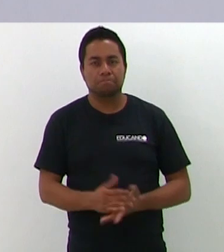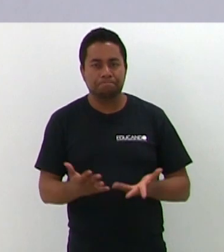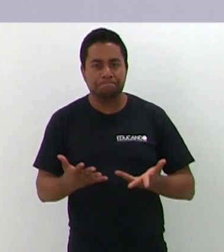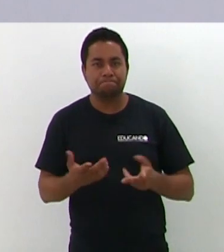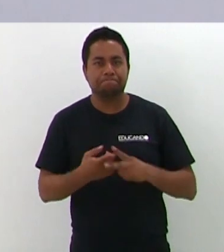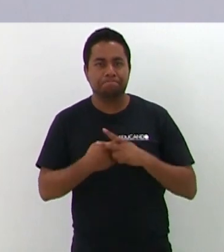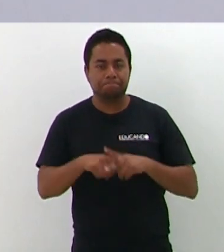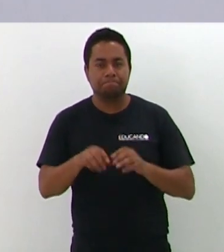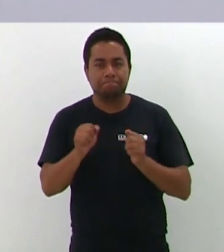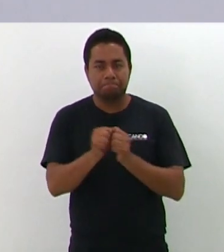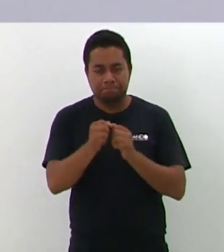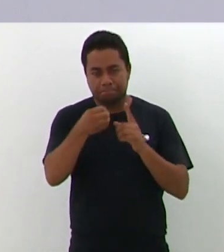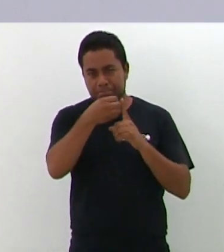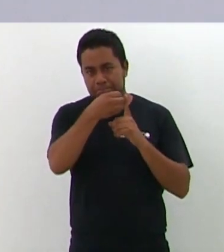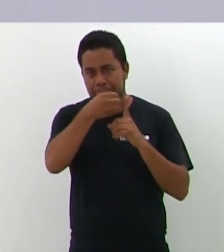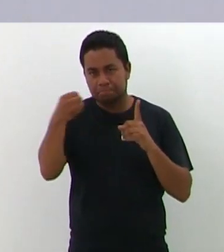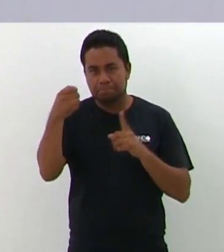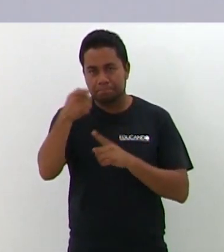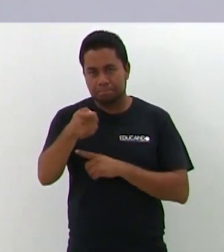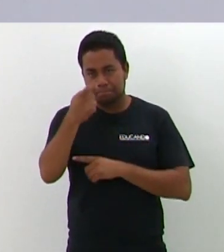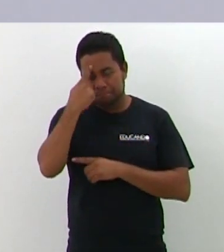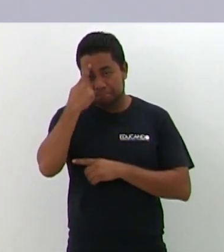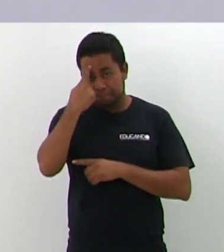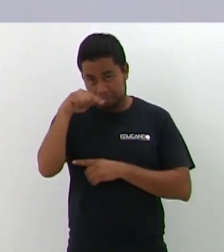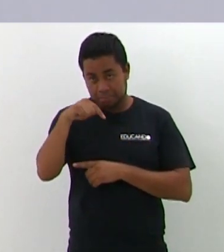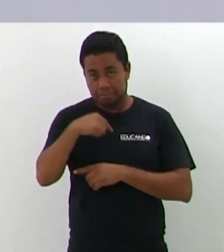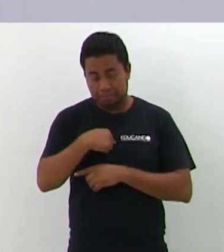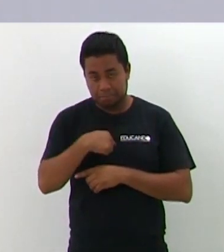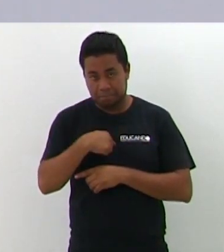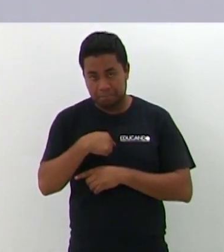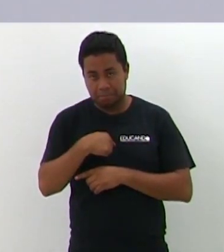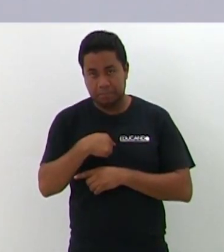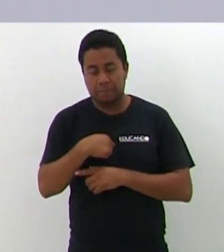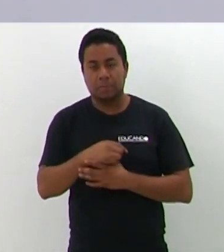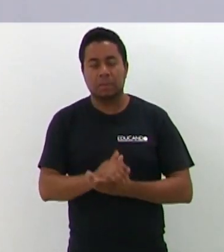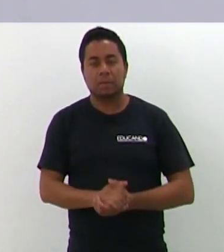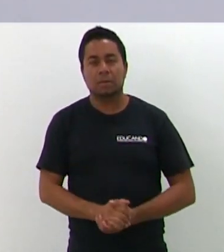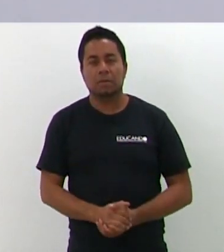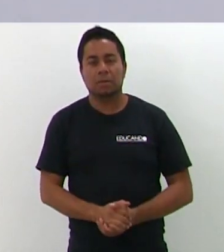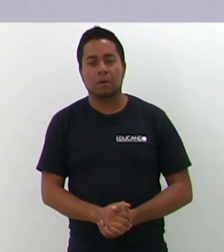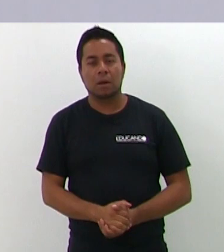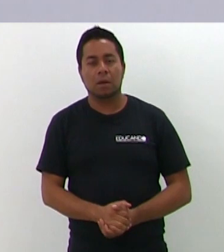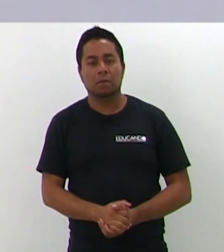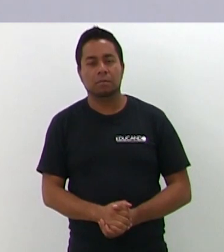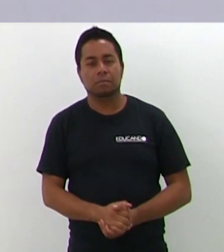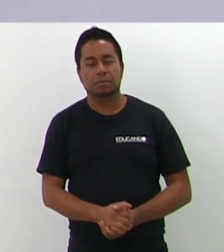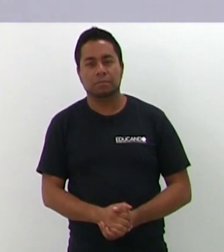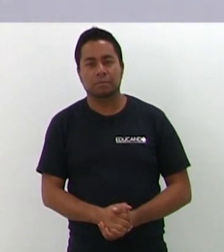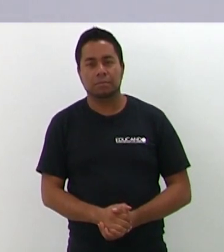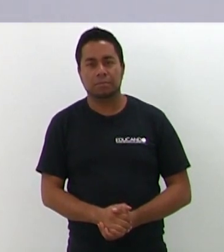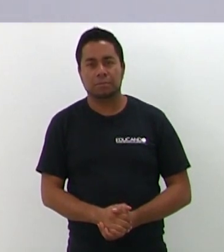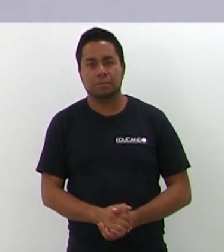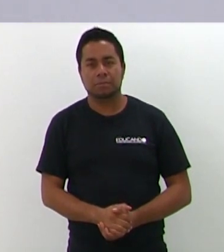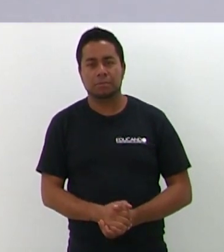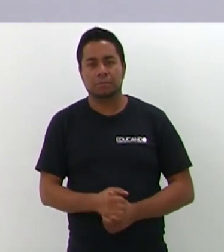Vamos a iniciar una oración para mí, ¿sí? Yo